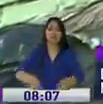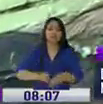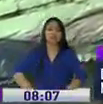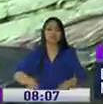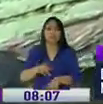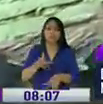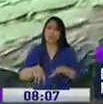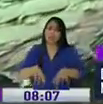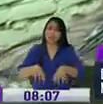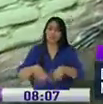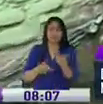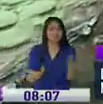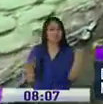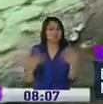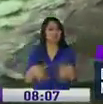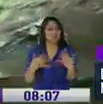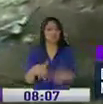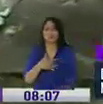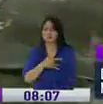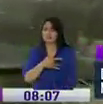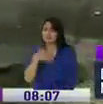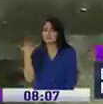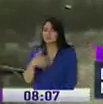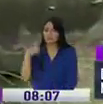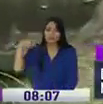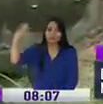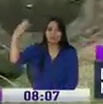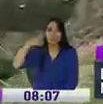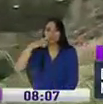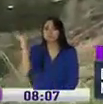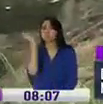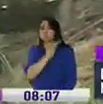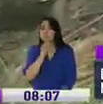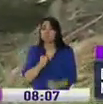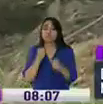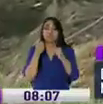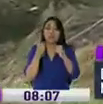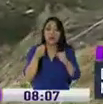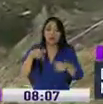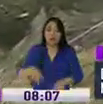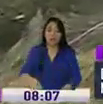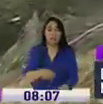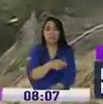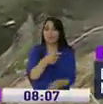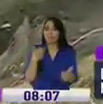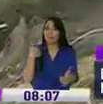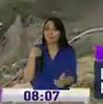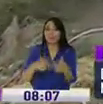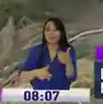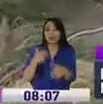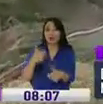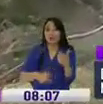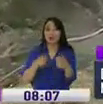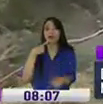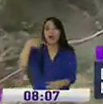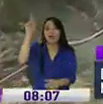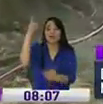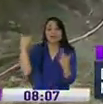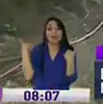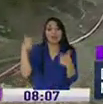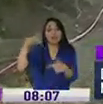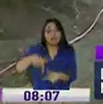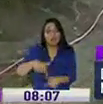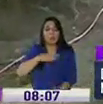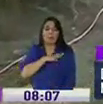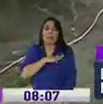y es unos dolores en el sol que nadie aguanta acá, como los vecinos no tienen esos problemas, entonces ellos viven felices, yo soy la mala,